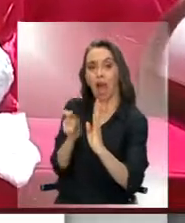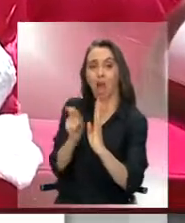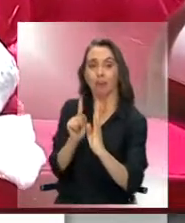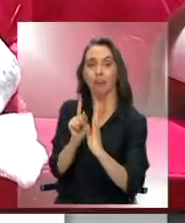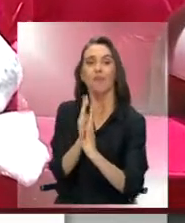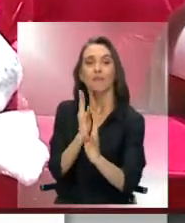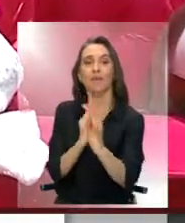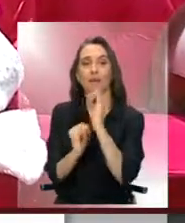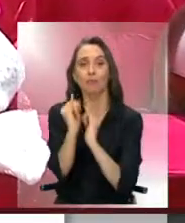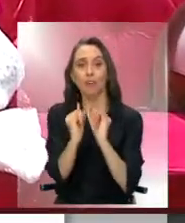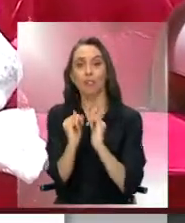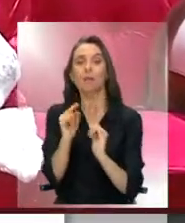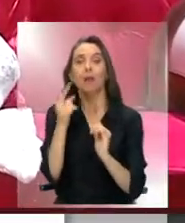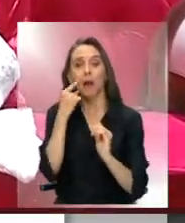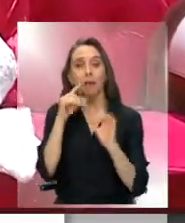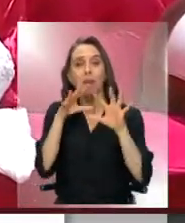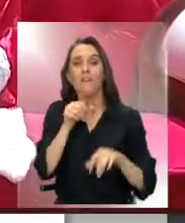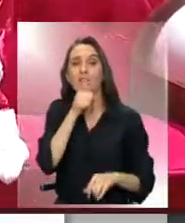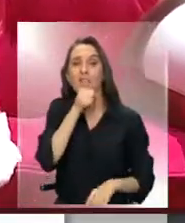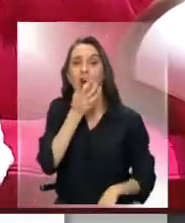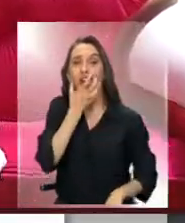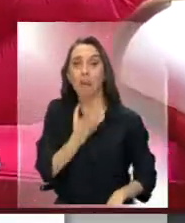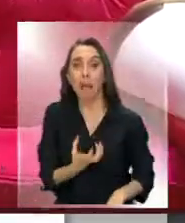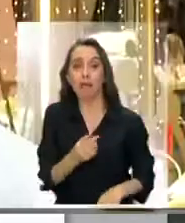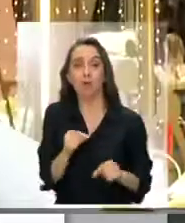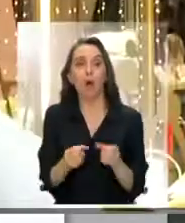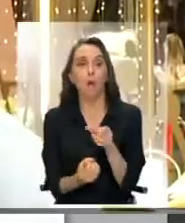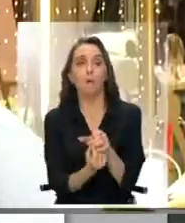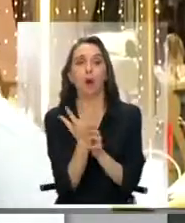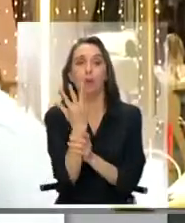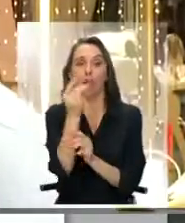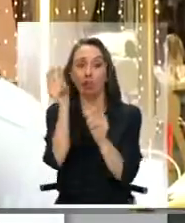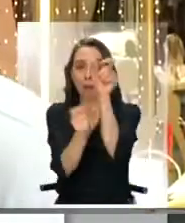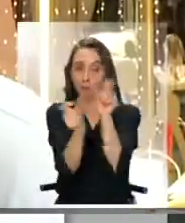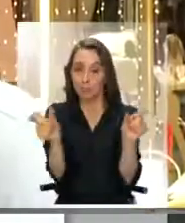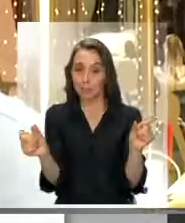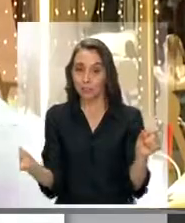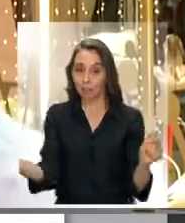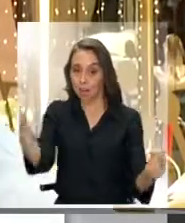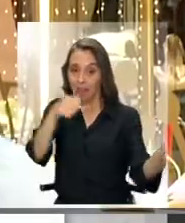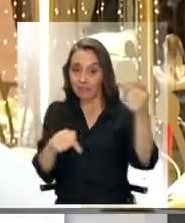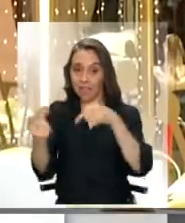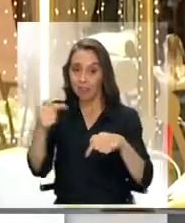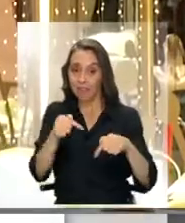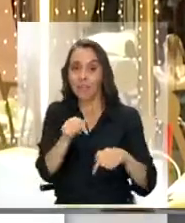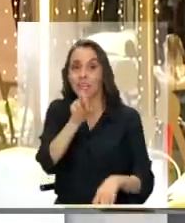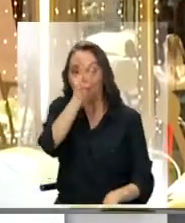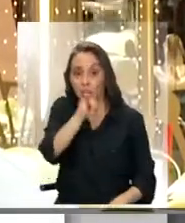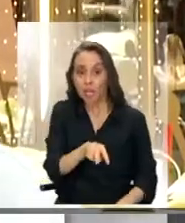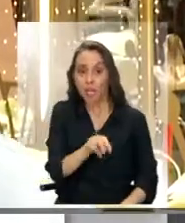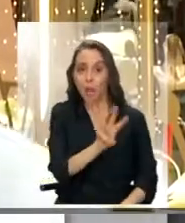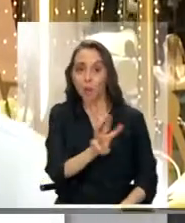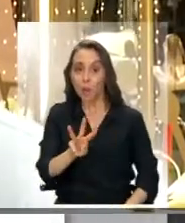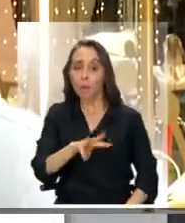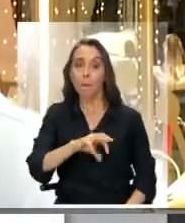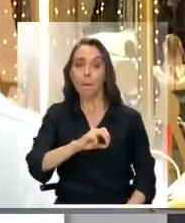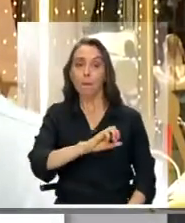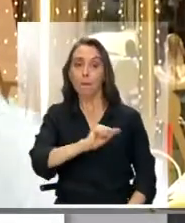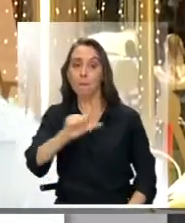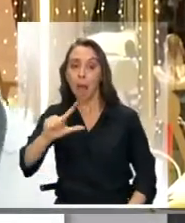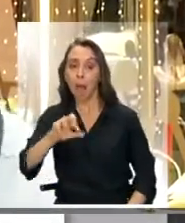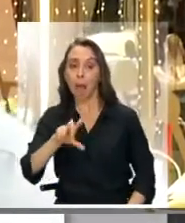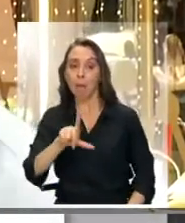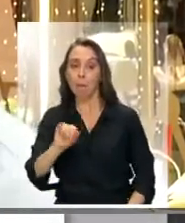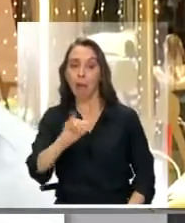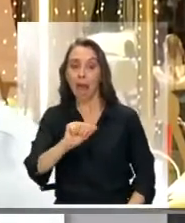mall. El Refugio de Pascuero se modernizó y este año la gente y los visitantes van a poder meterse a la página Mall Plaza, www.mallplaza.cl,